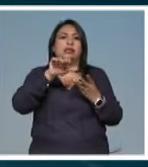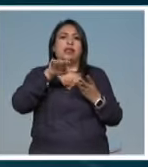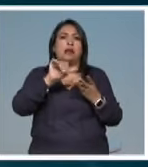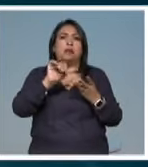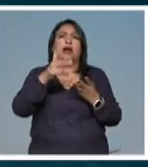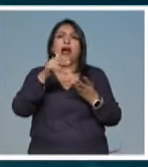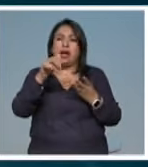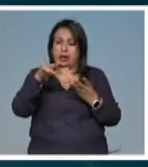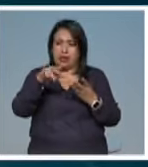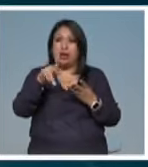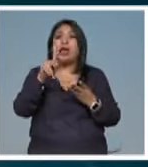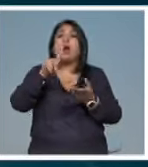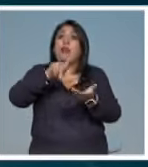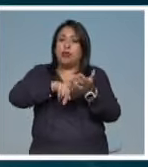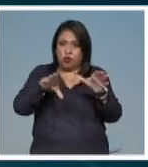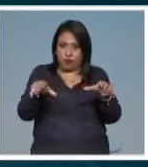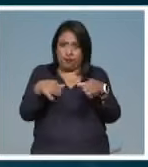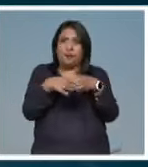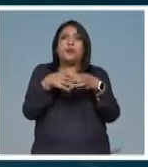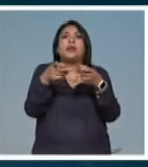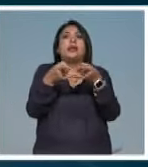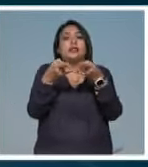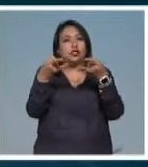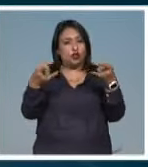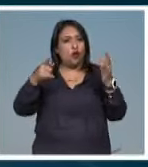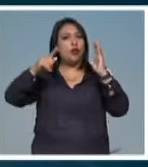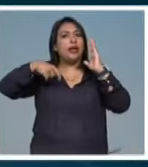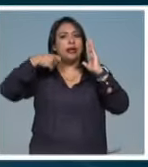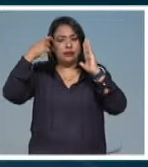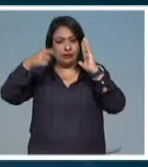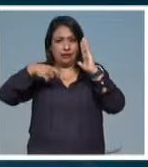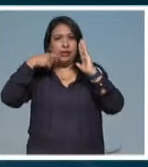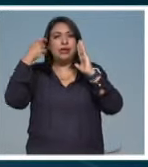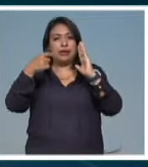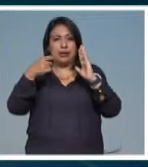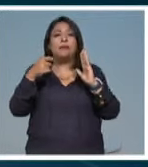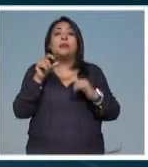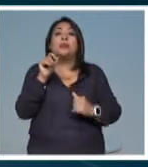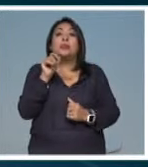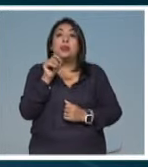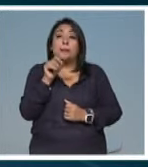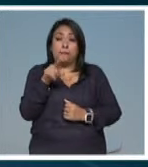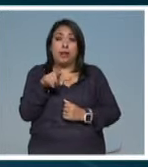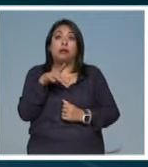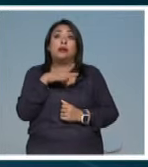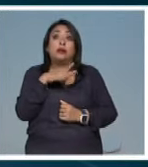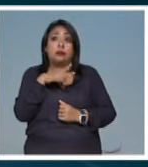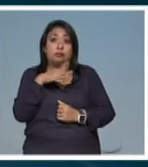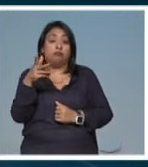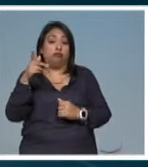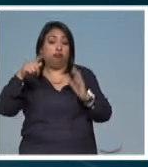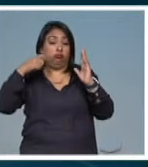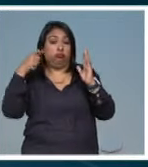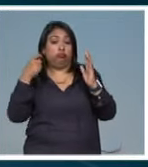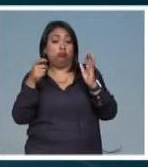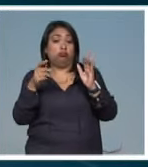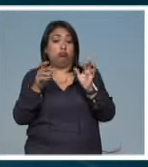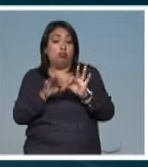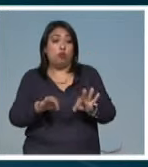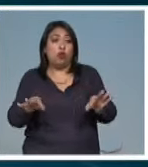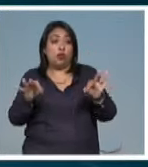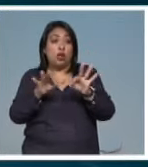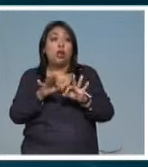Hayek, forman parte de pues esta historia cinematográfica en la cual también hay cineastas